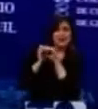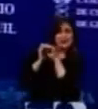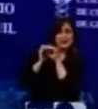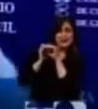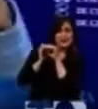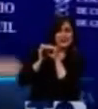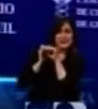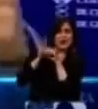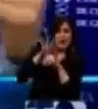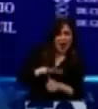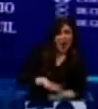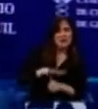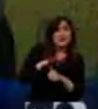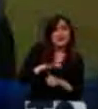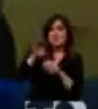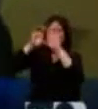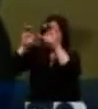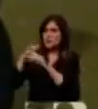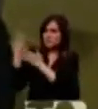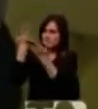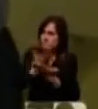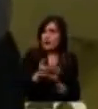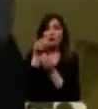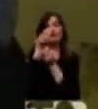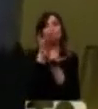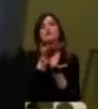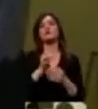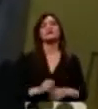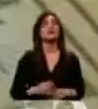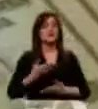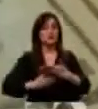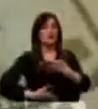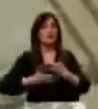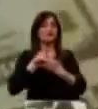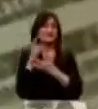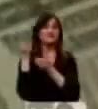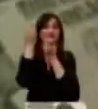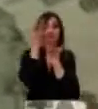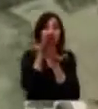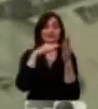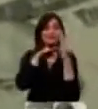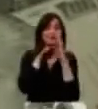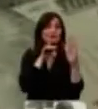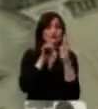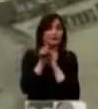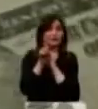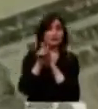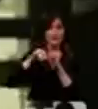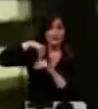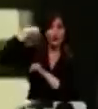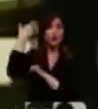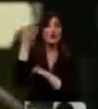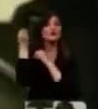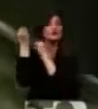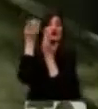a presentar la información. Una disposición transitoria del documento establece que la información de cuentas y depósitos en el exterior sea